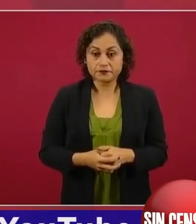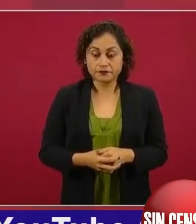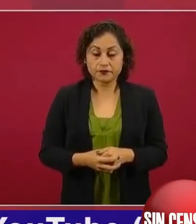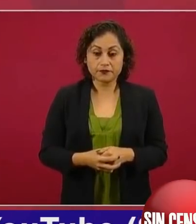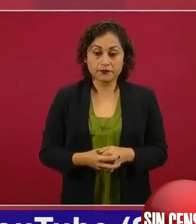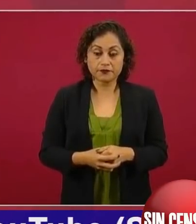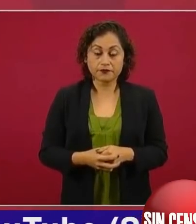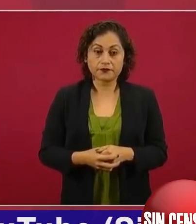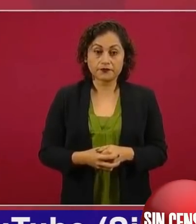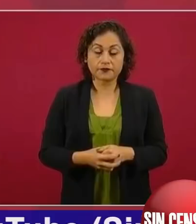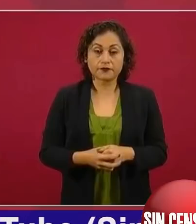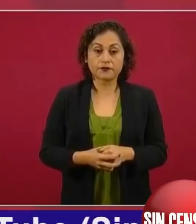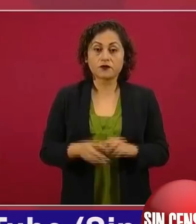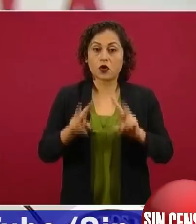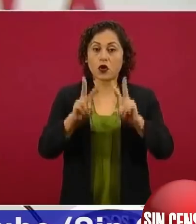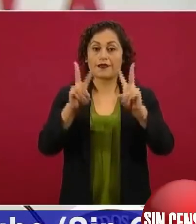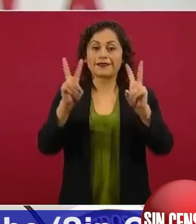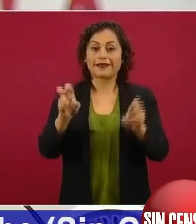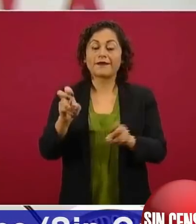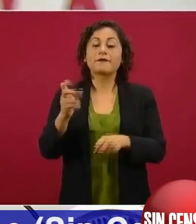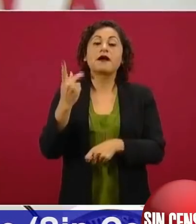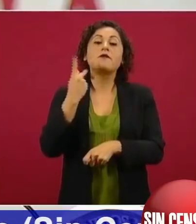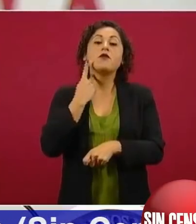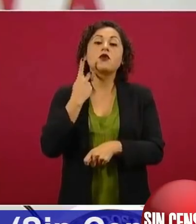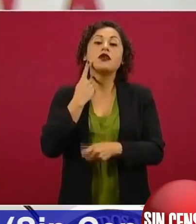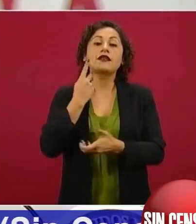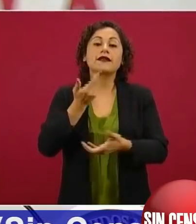la política exterior de México,